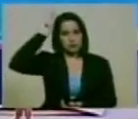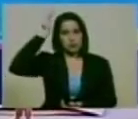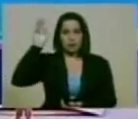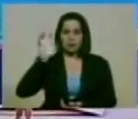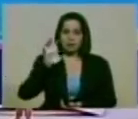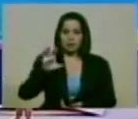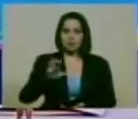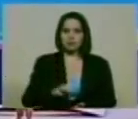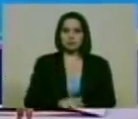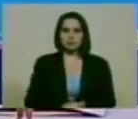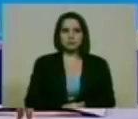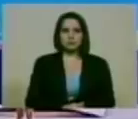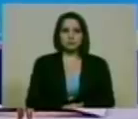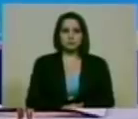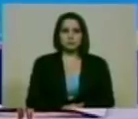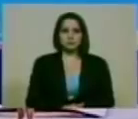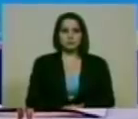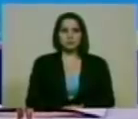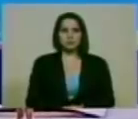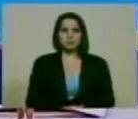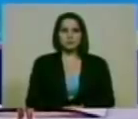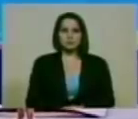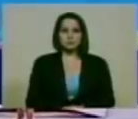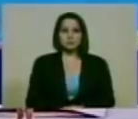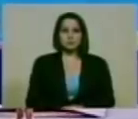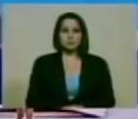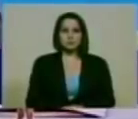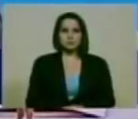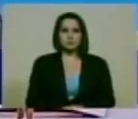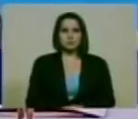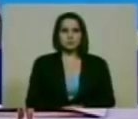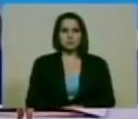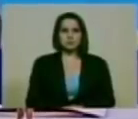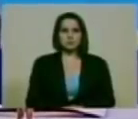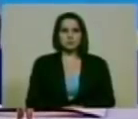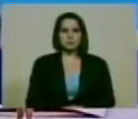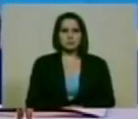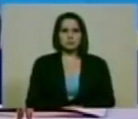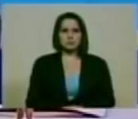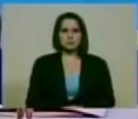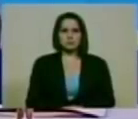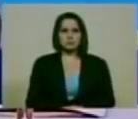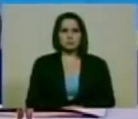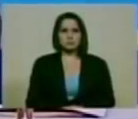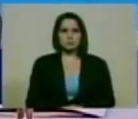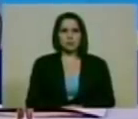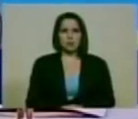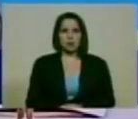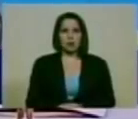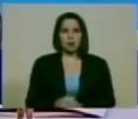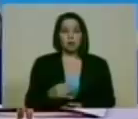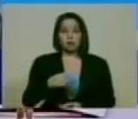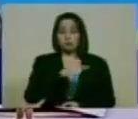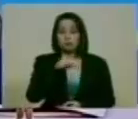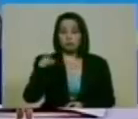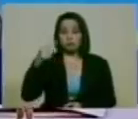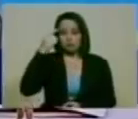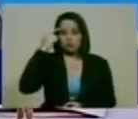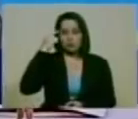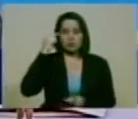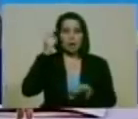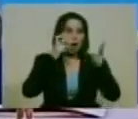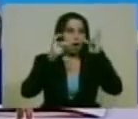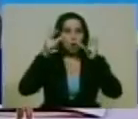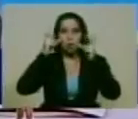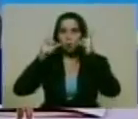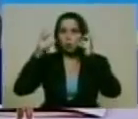patria. Y más allá, que nos escuchan y sé que nos sienten, a los